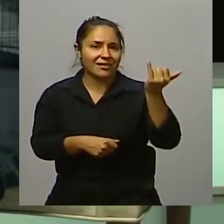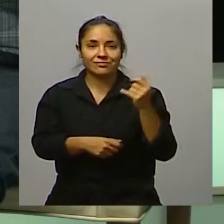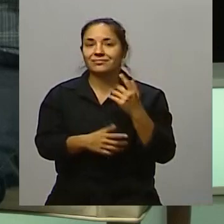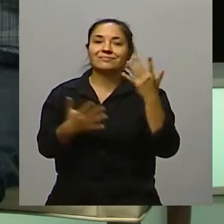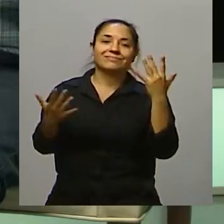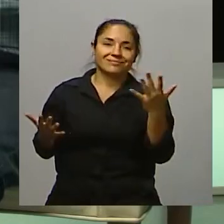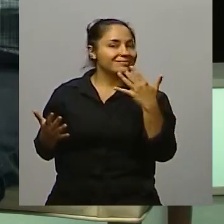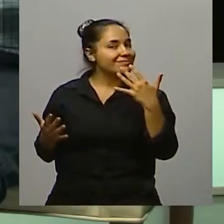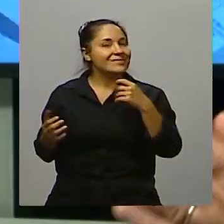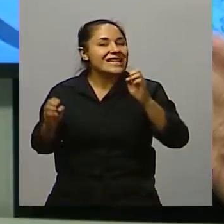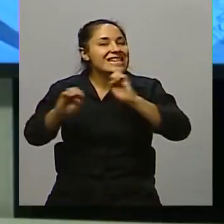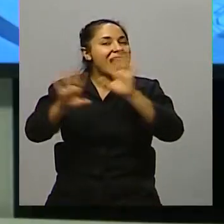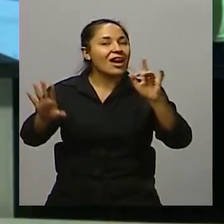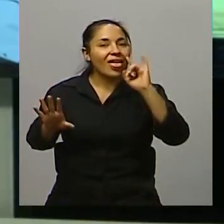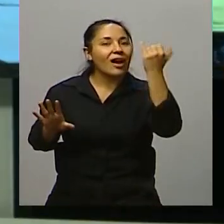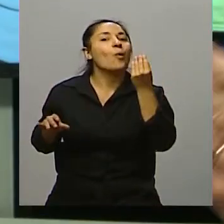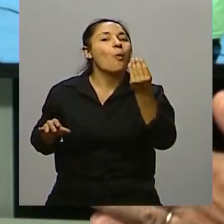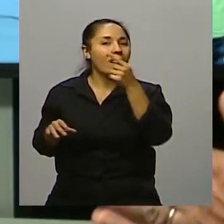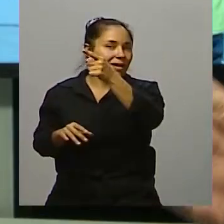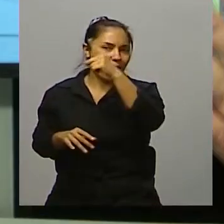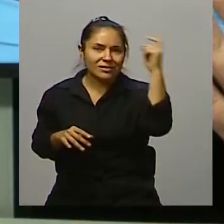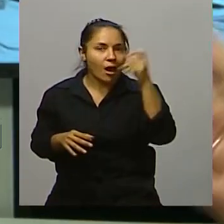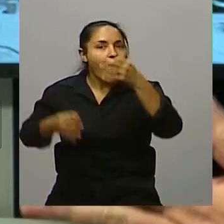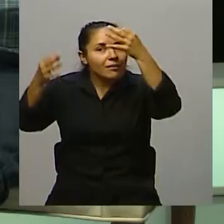nación no se usa mucho o no se usa muy bien.